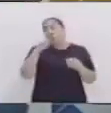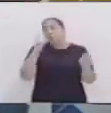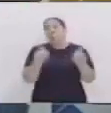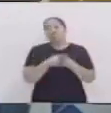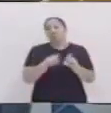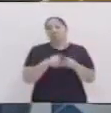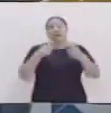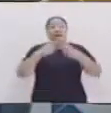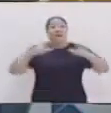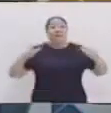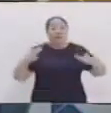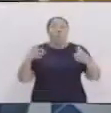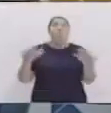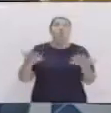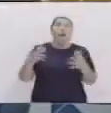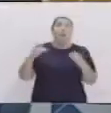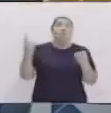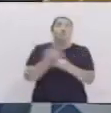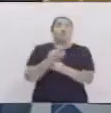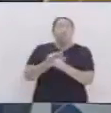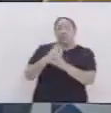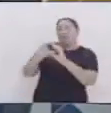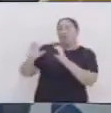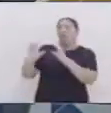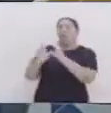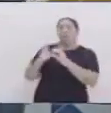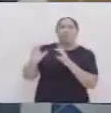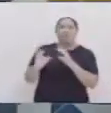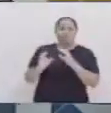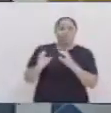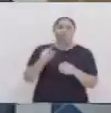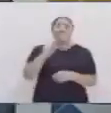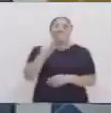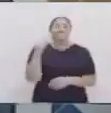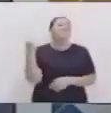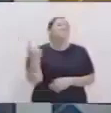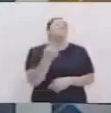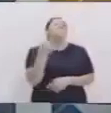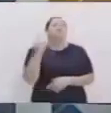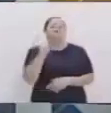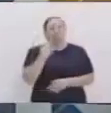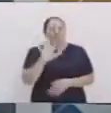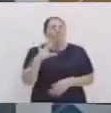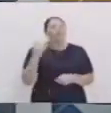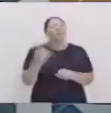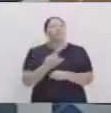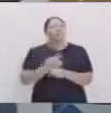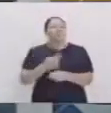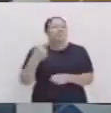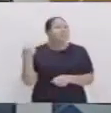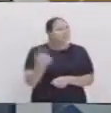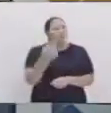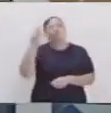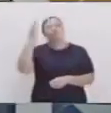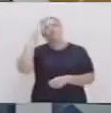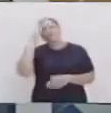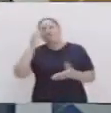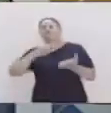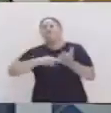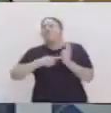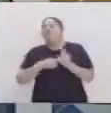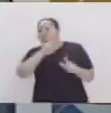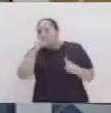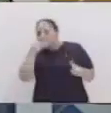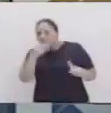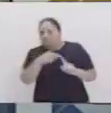¿verdad? Exactamente. Por eso es importante que cuando tú lees te fijes en todo el contexto. Definitivamente, y como usted dice, ¿verdad?